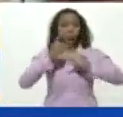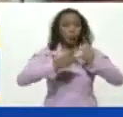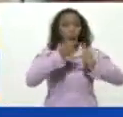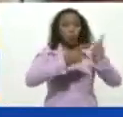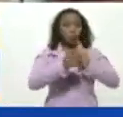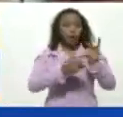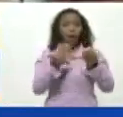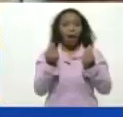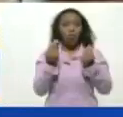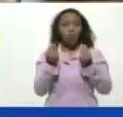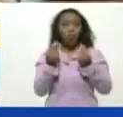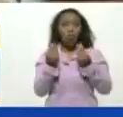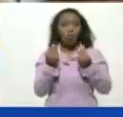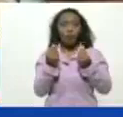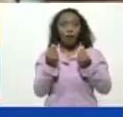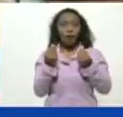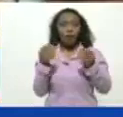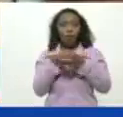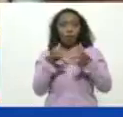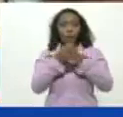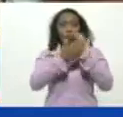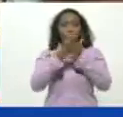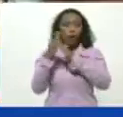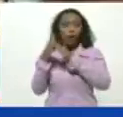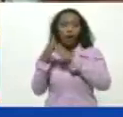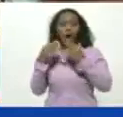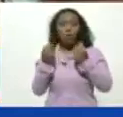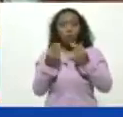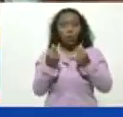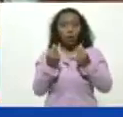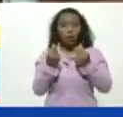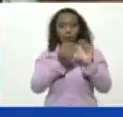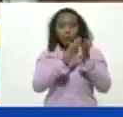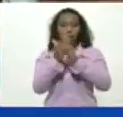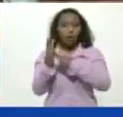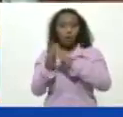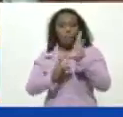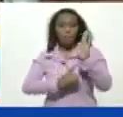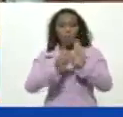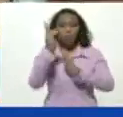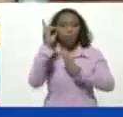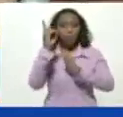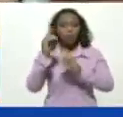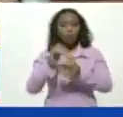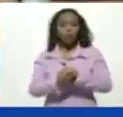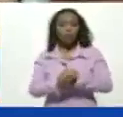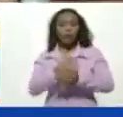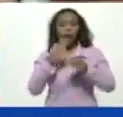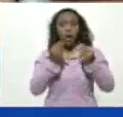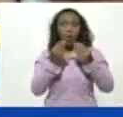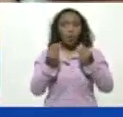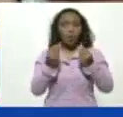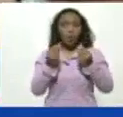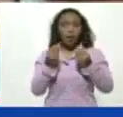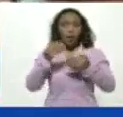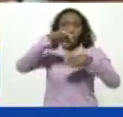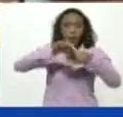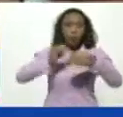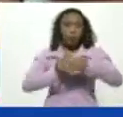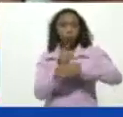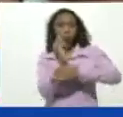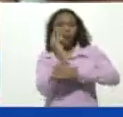La economía comunal, la economía comunera, desarrollar la economía productiva, la siembra,